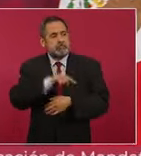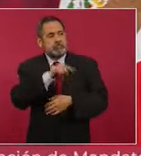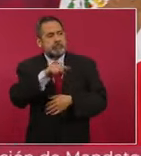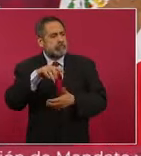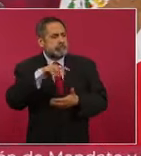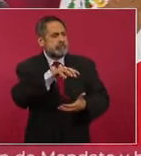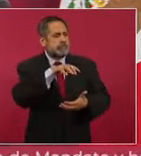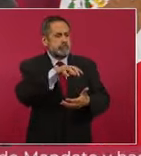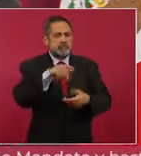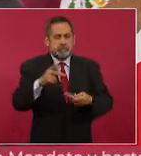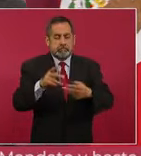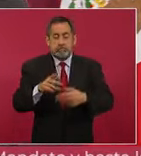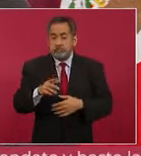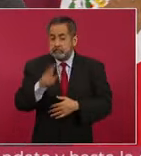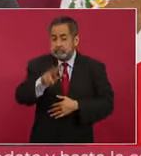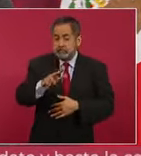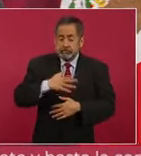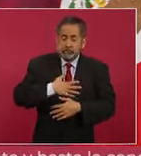yo cuando quiero